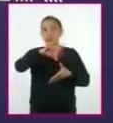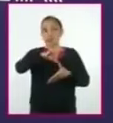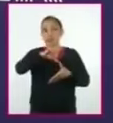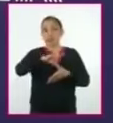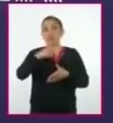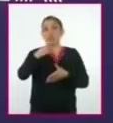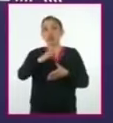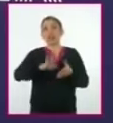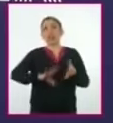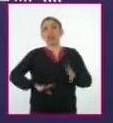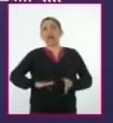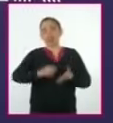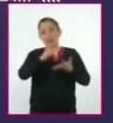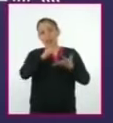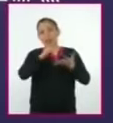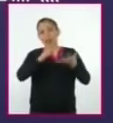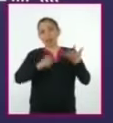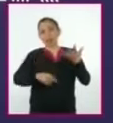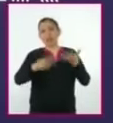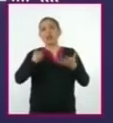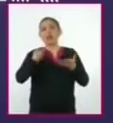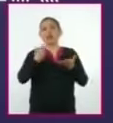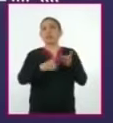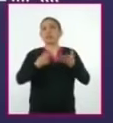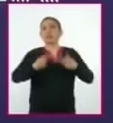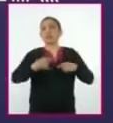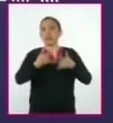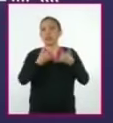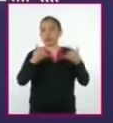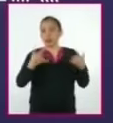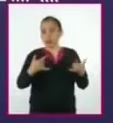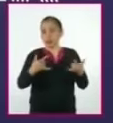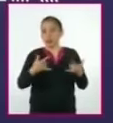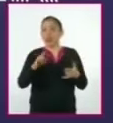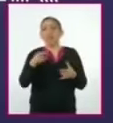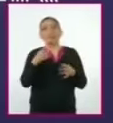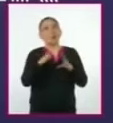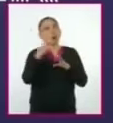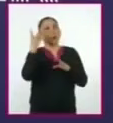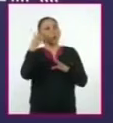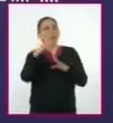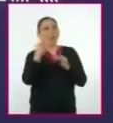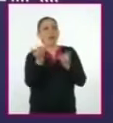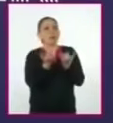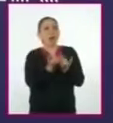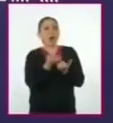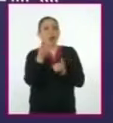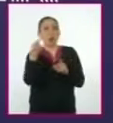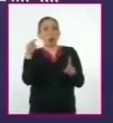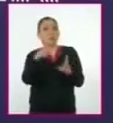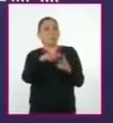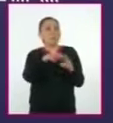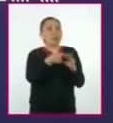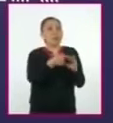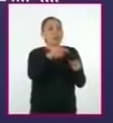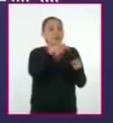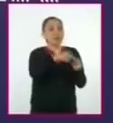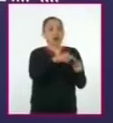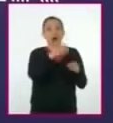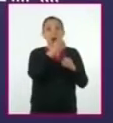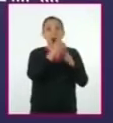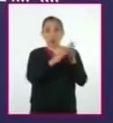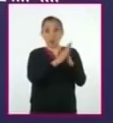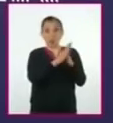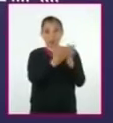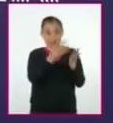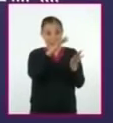sus características de sus personajes. Será como un viaje que tiene como punto de partida las obras